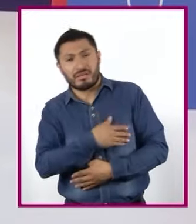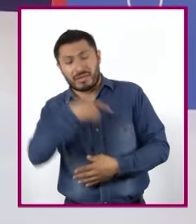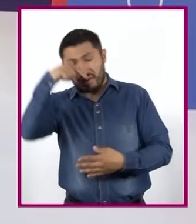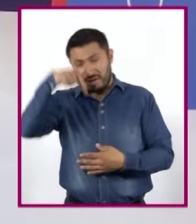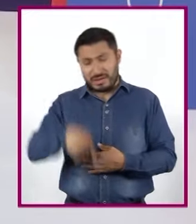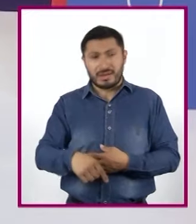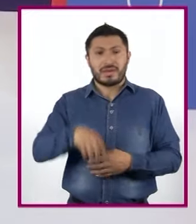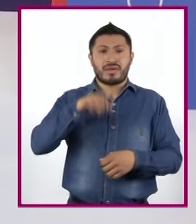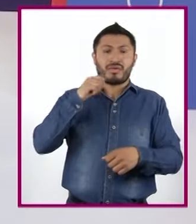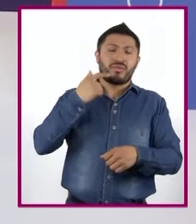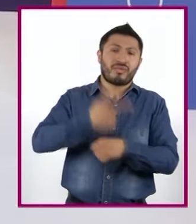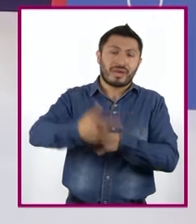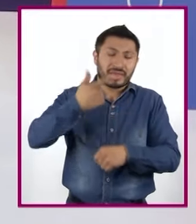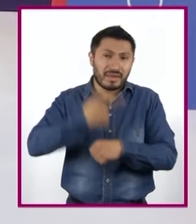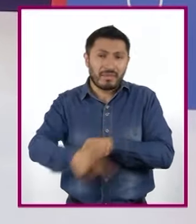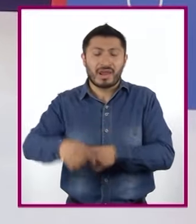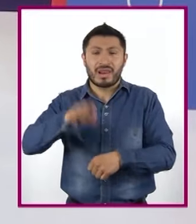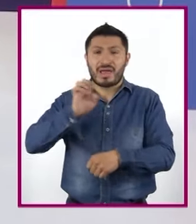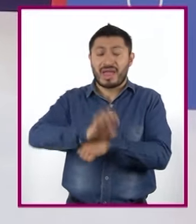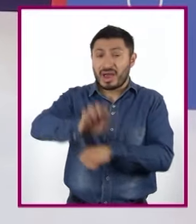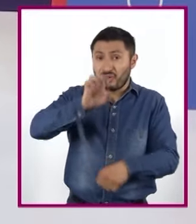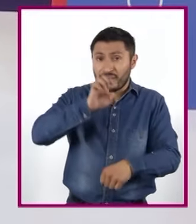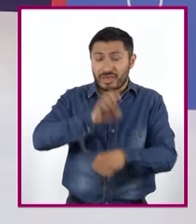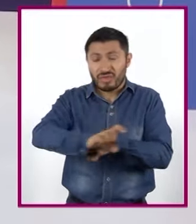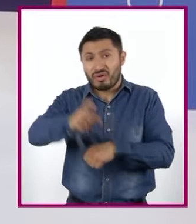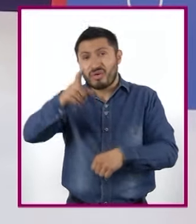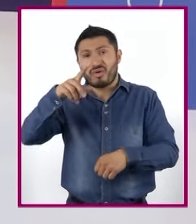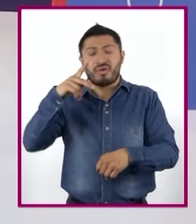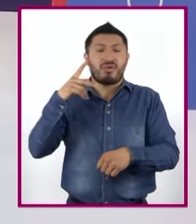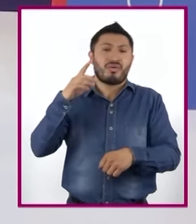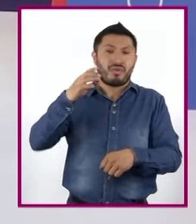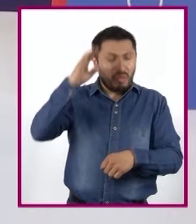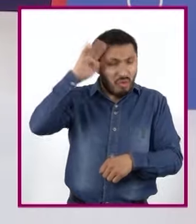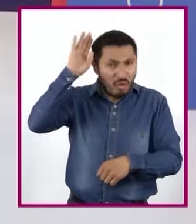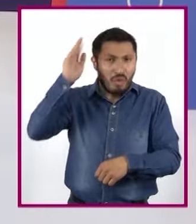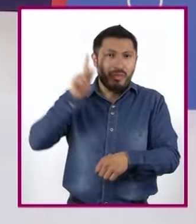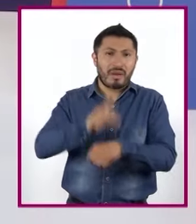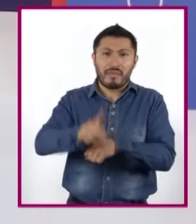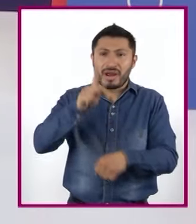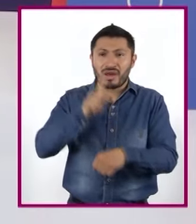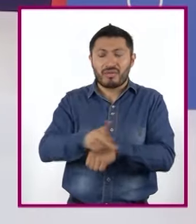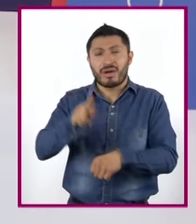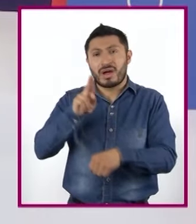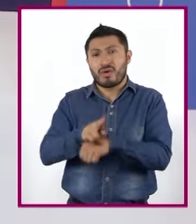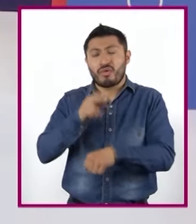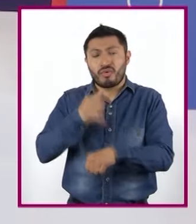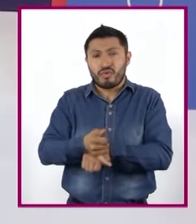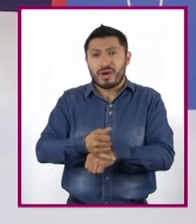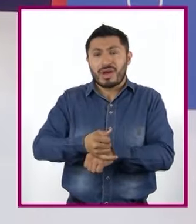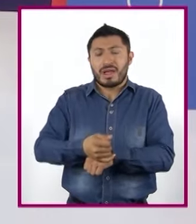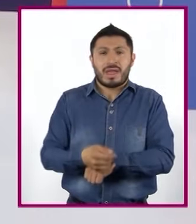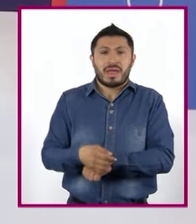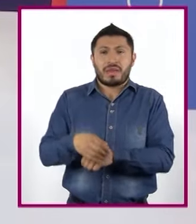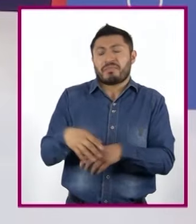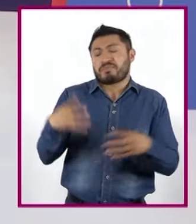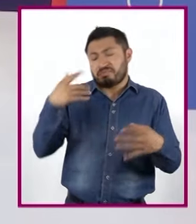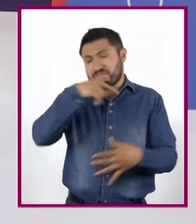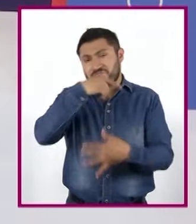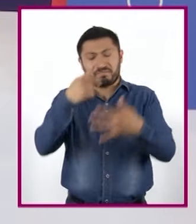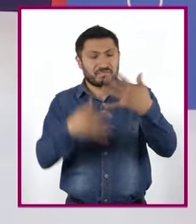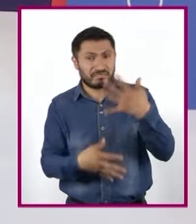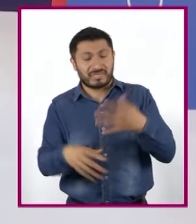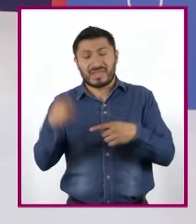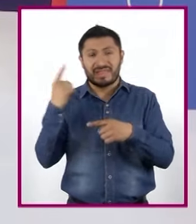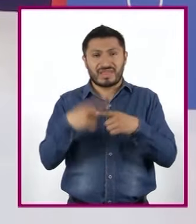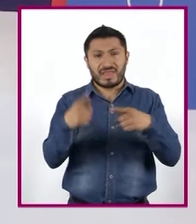Ecuador, Paraguay, Cuba, Colombia, Venezuela, Argentina, Perú, con distintos acentos,